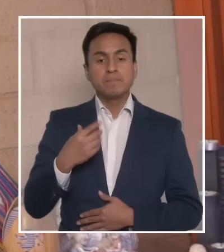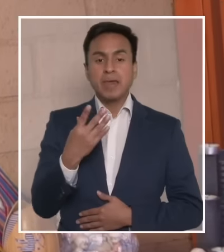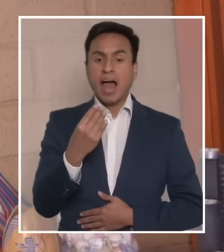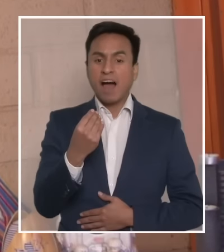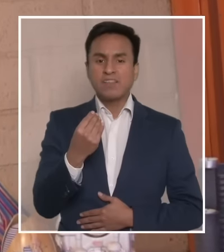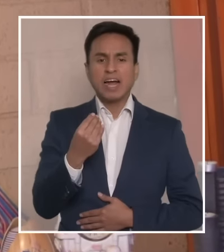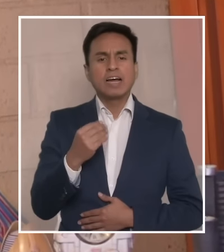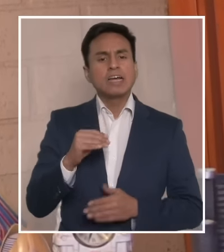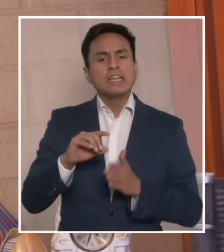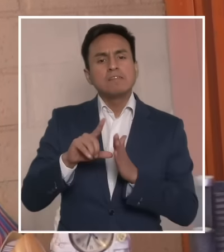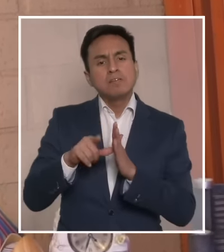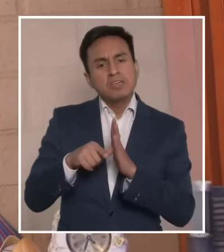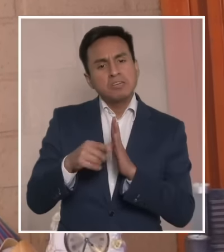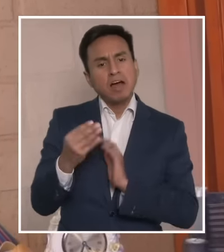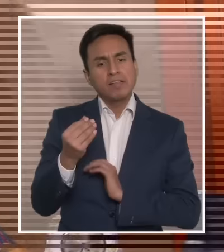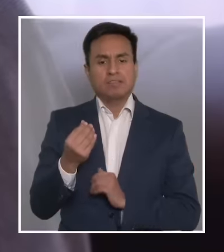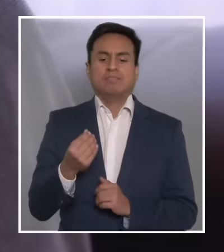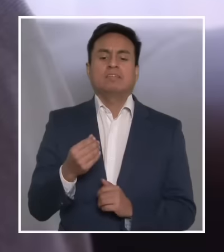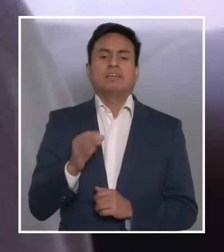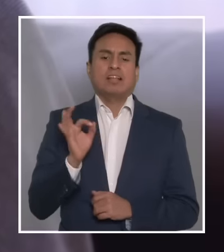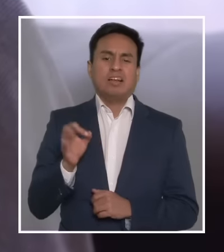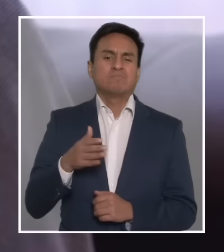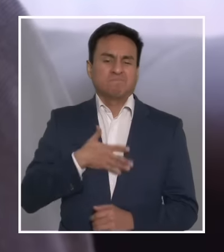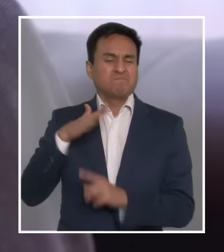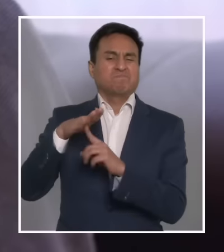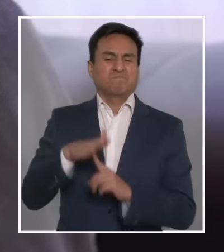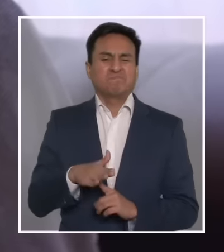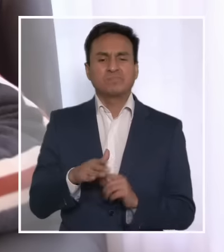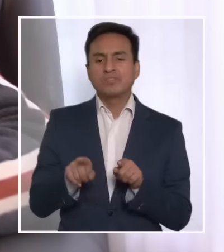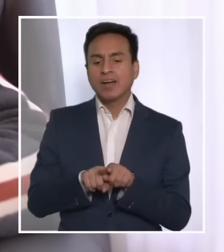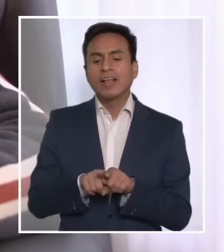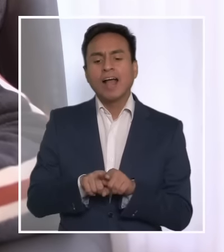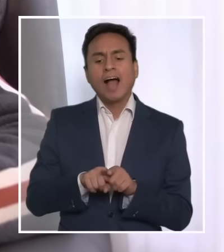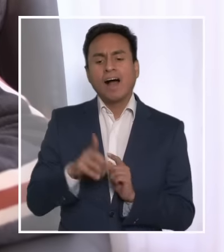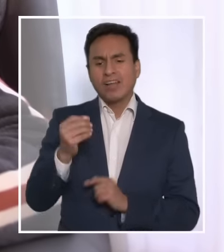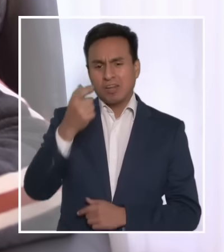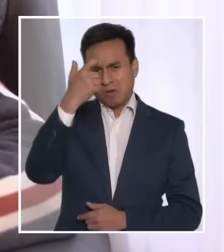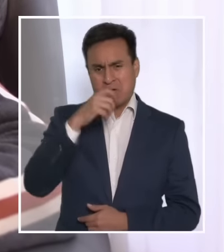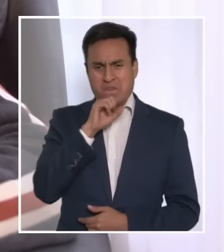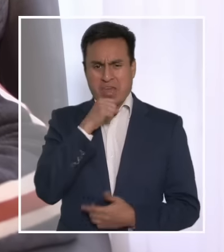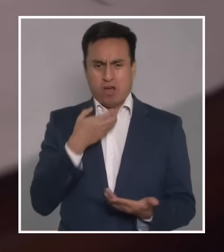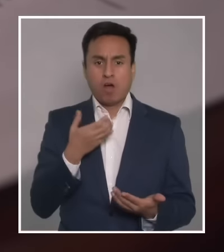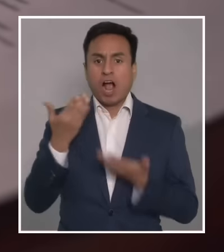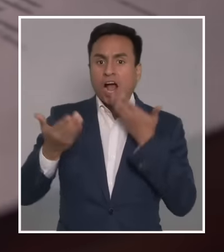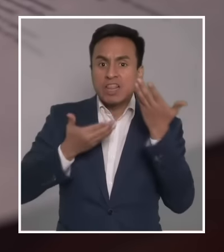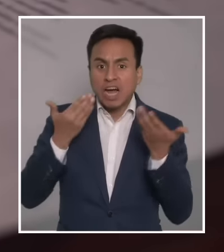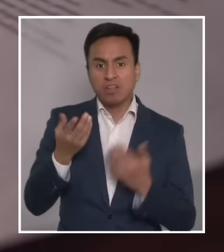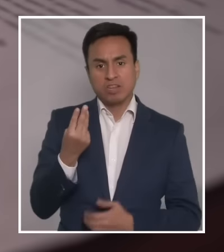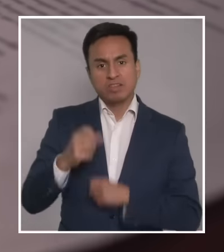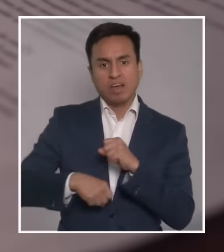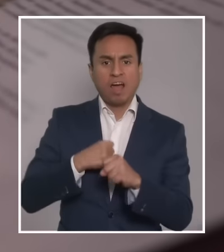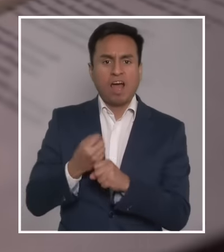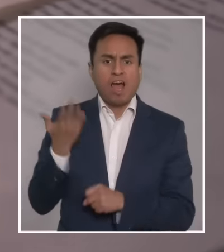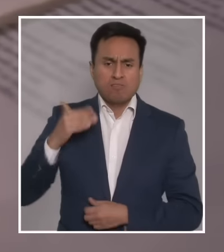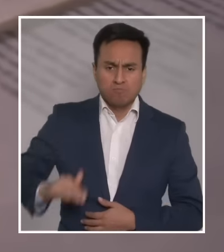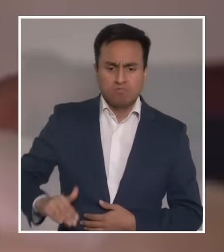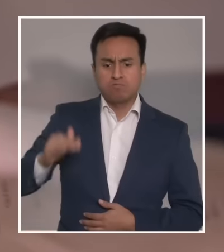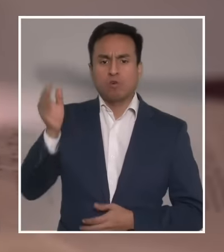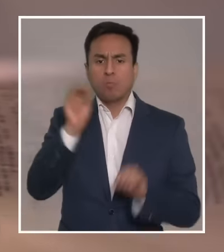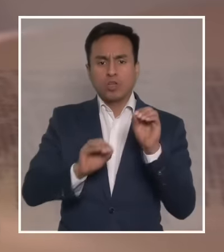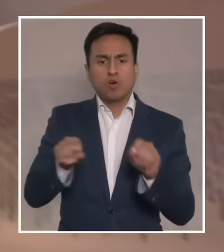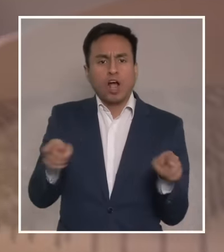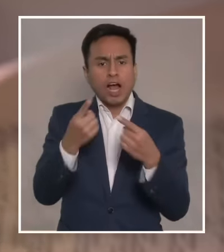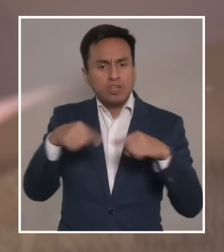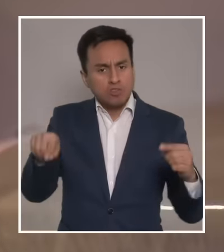Cuando a mí me hablan despacito, claro que uno se siente discriminado. Pensar que están hablando con un viejo que ha cantado desde los 13 años, que